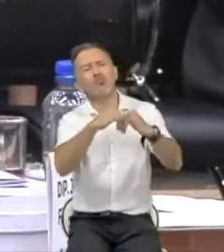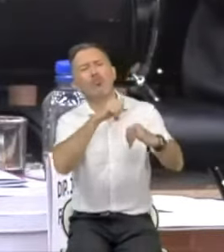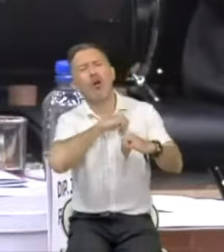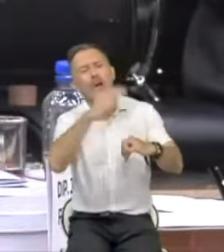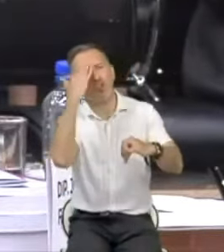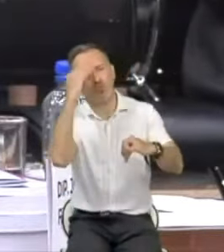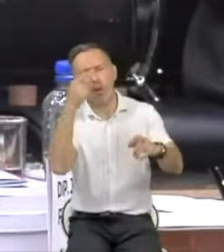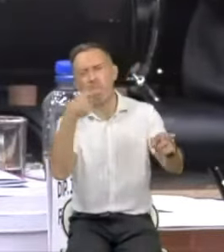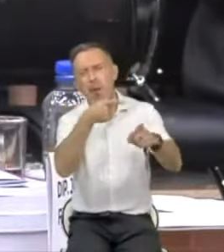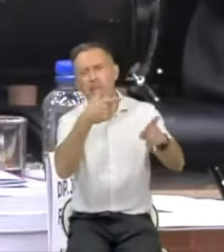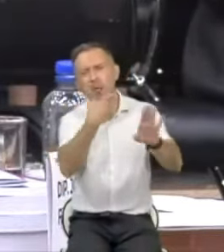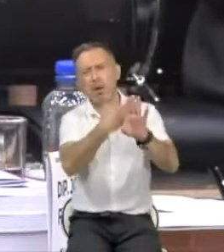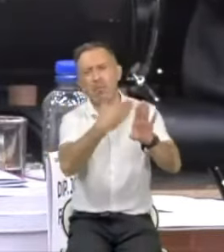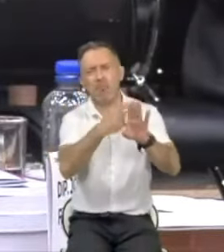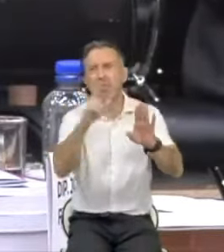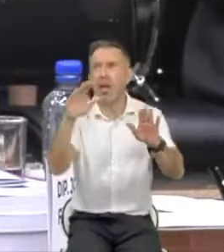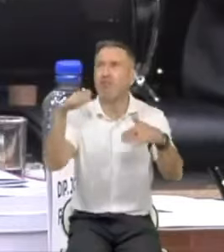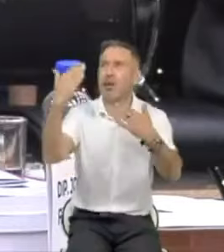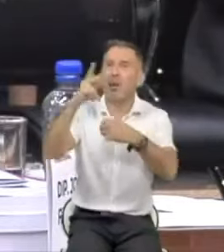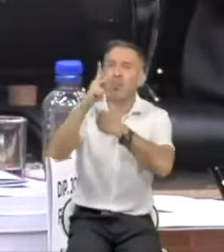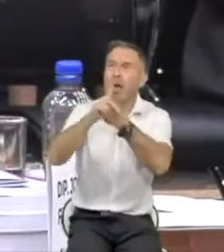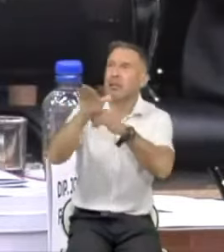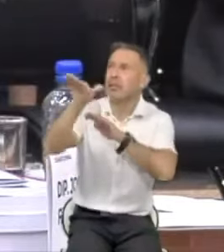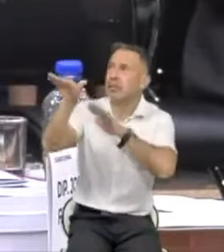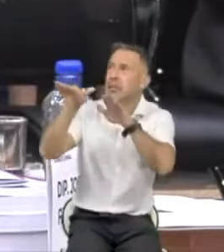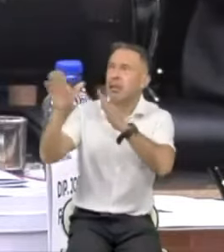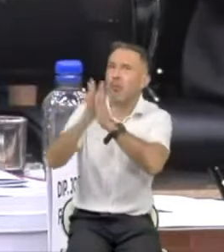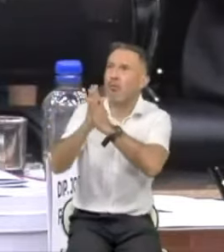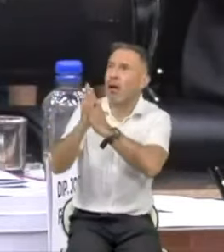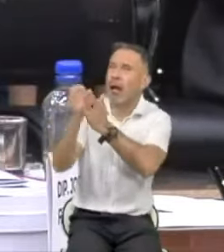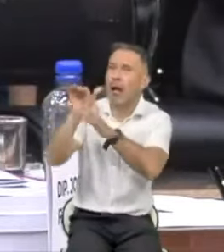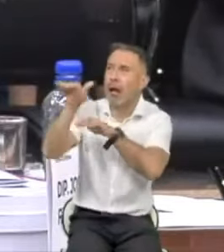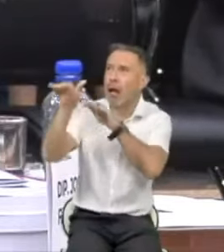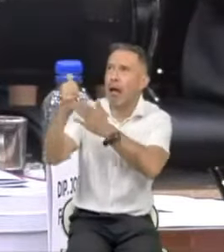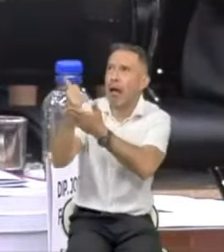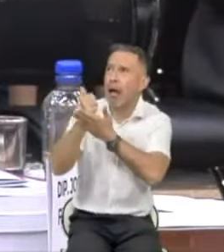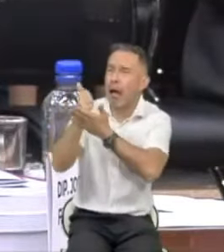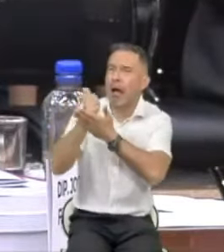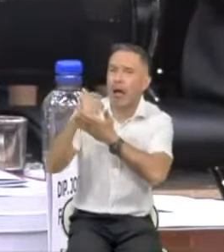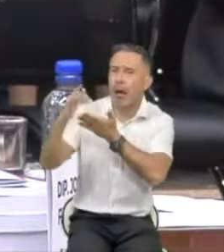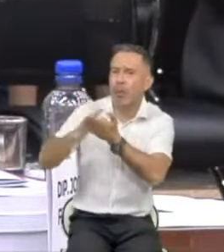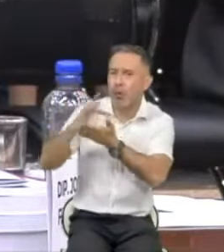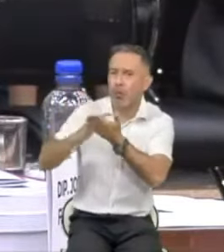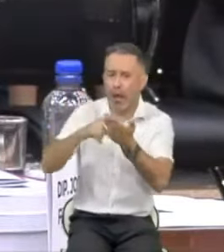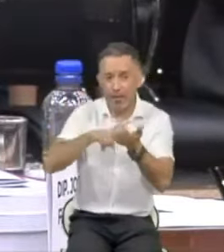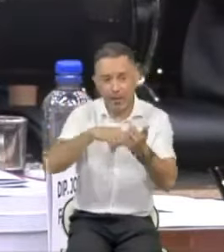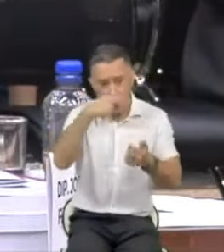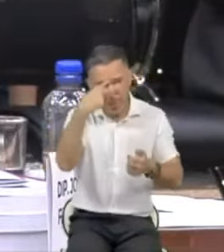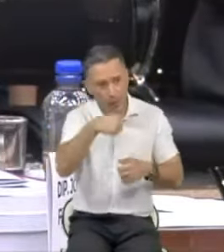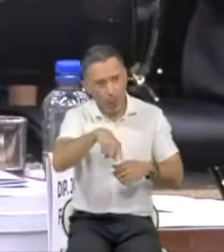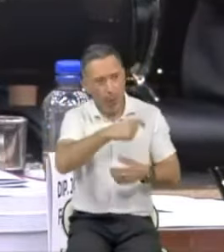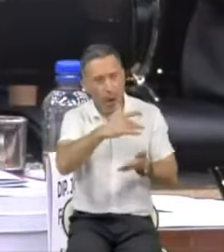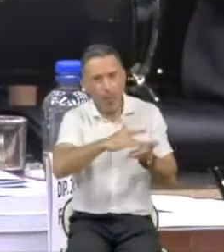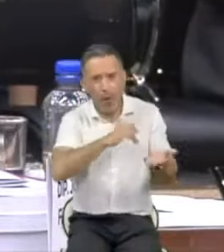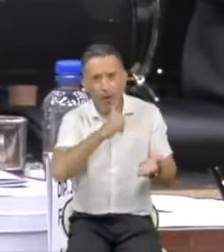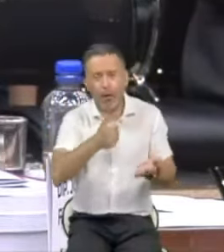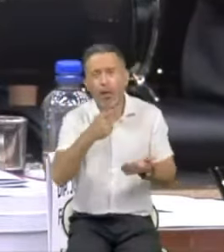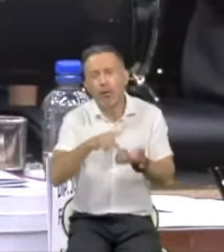al exterior el apoyo que no tienen en México pero aquí vienen con el ropaje de la preocupación